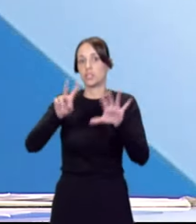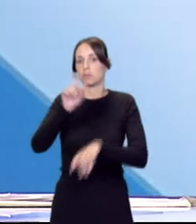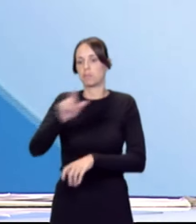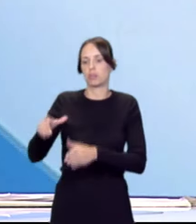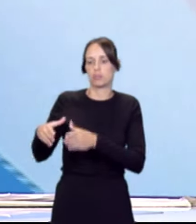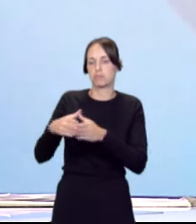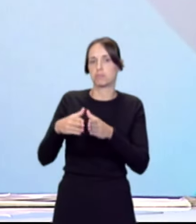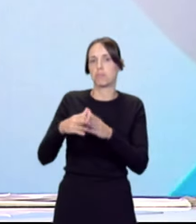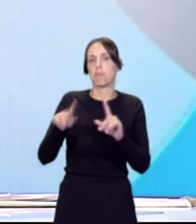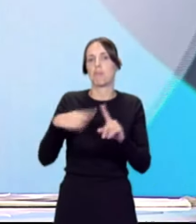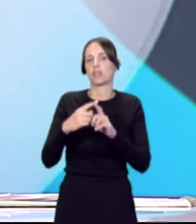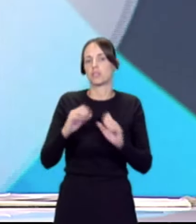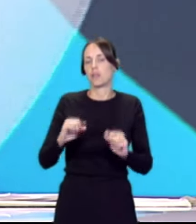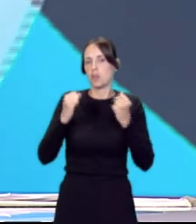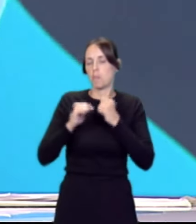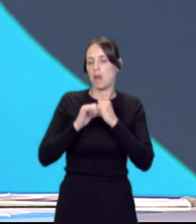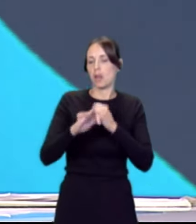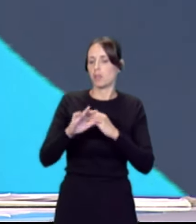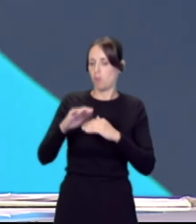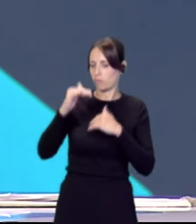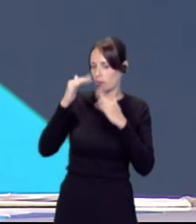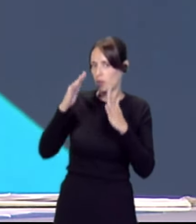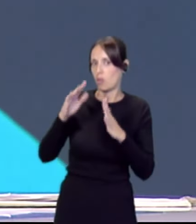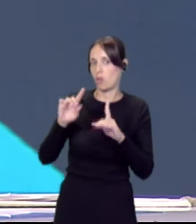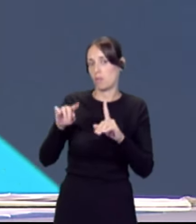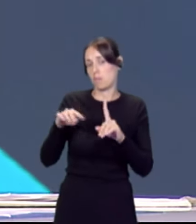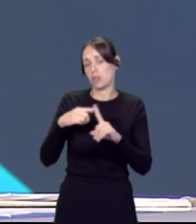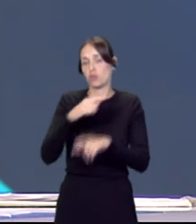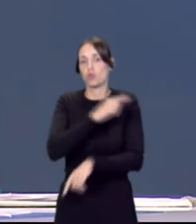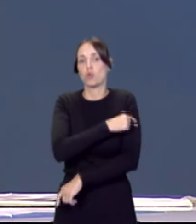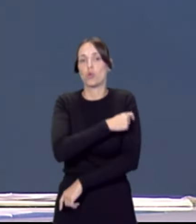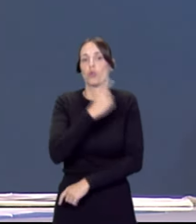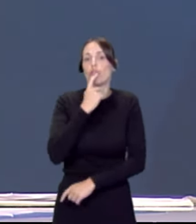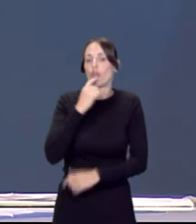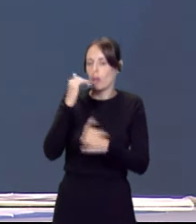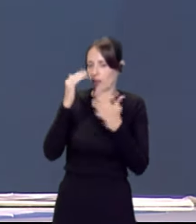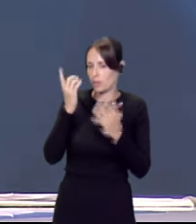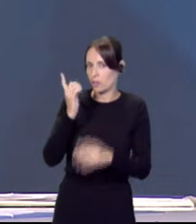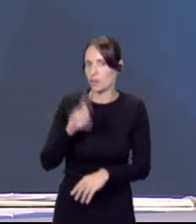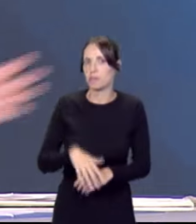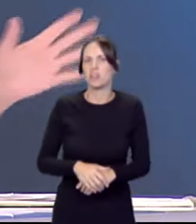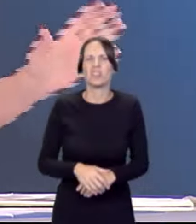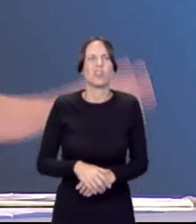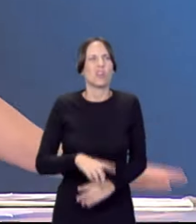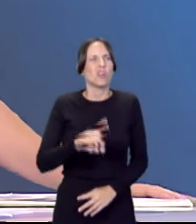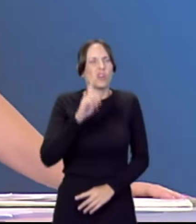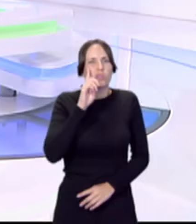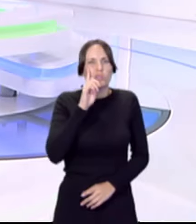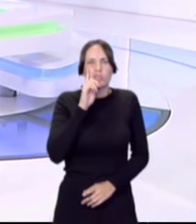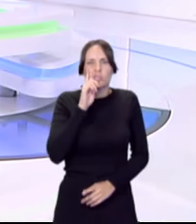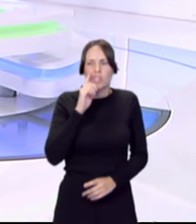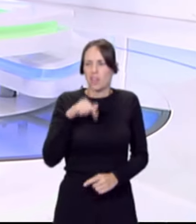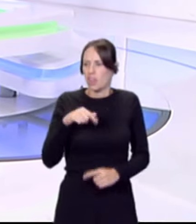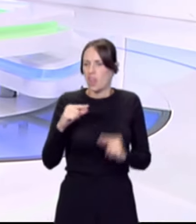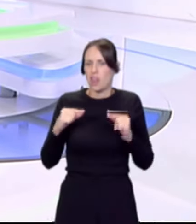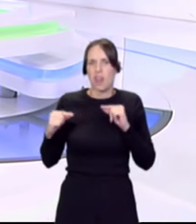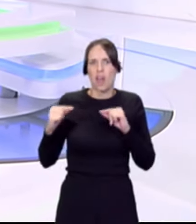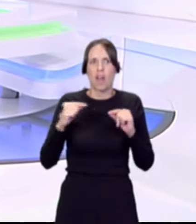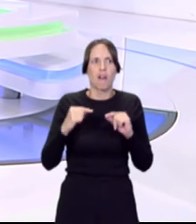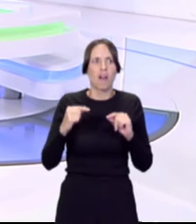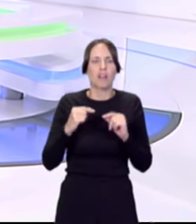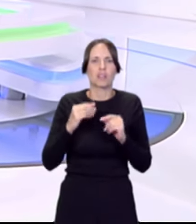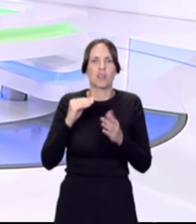por Salvamento Marítimo y atendidos por Cruz Roja. Siempre. A mí esa imagen. No sé ni cuántas veces en la tertulia, ¿verdad, Marta? Sí. Hemos tenido que